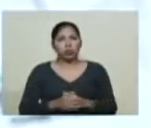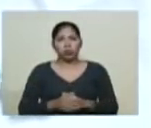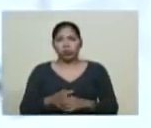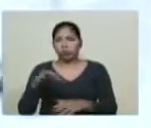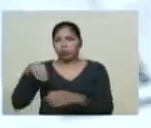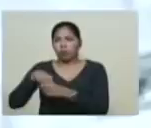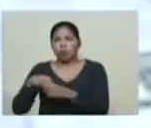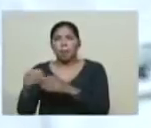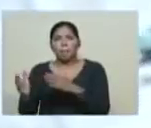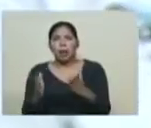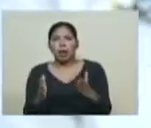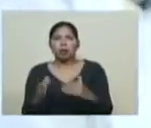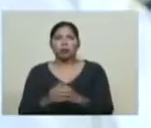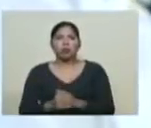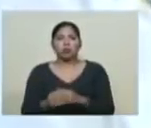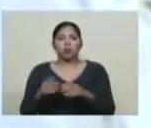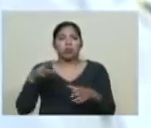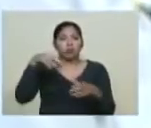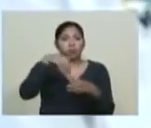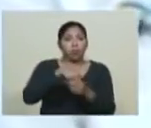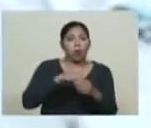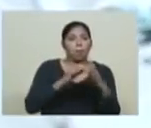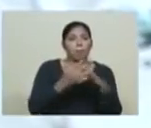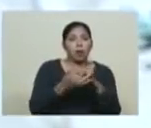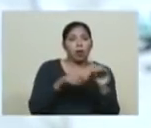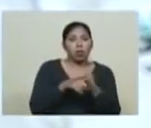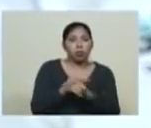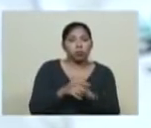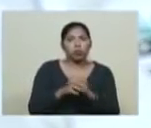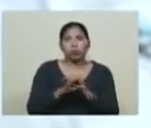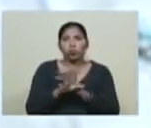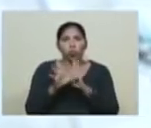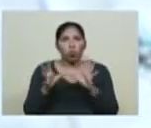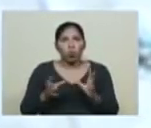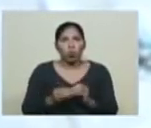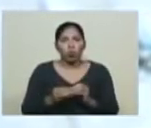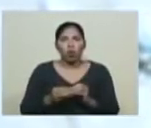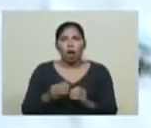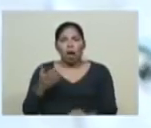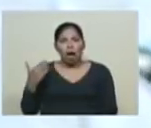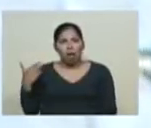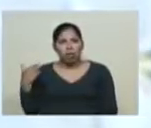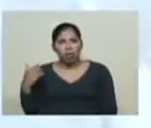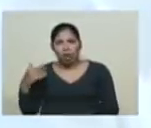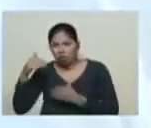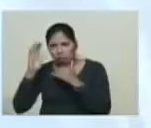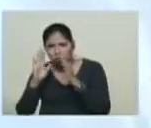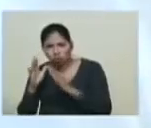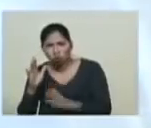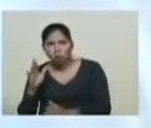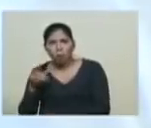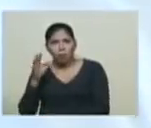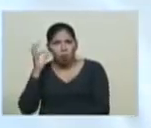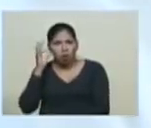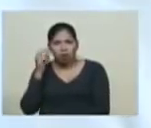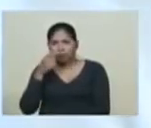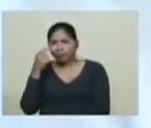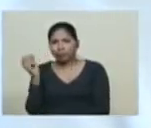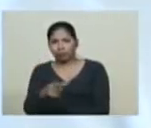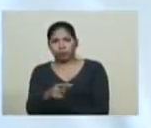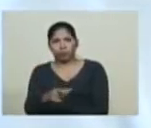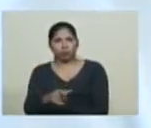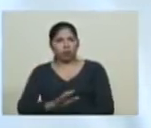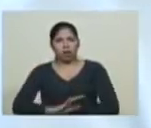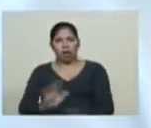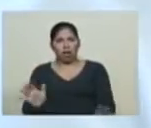humanizado. Y la mujer, como nunca antes en la vida, va a tener su atención antes, durante y después